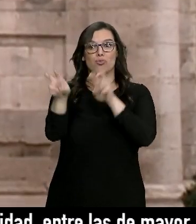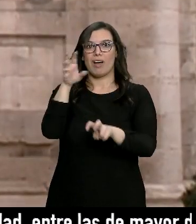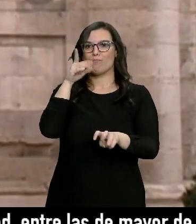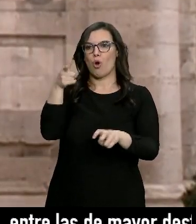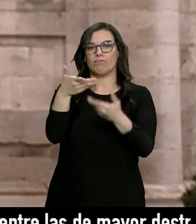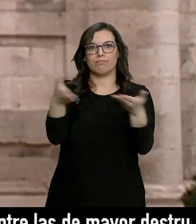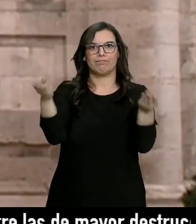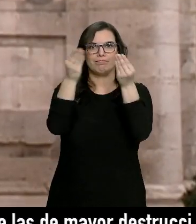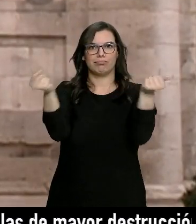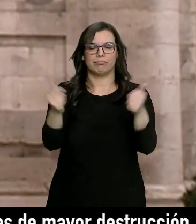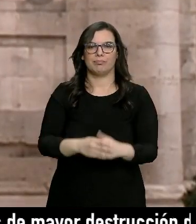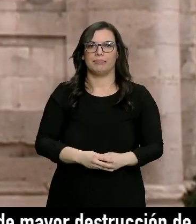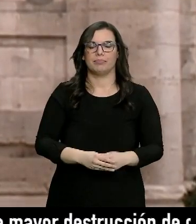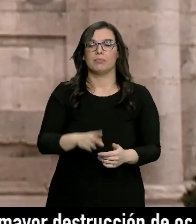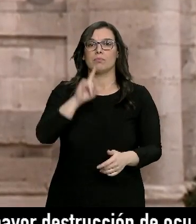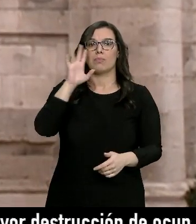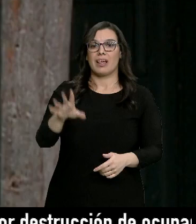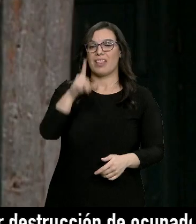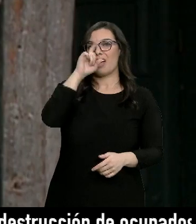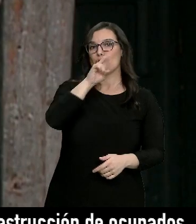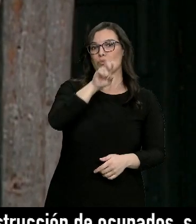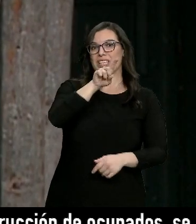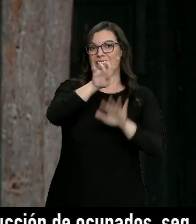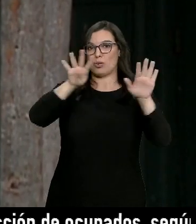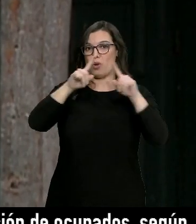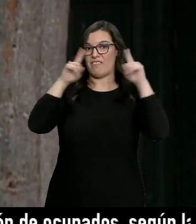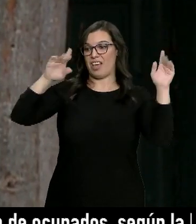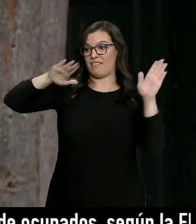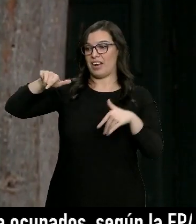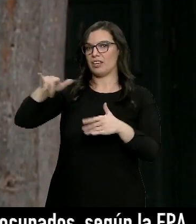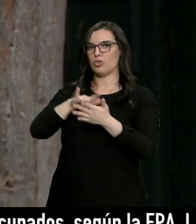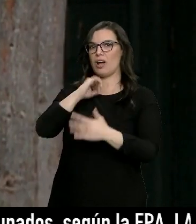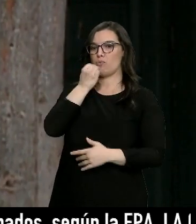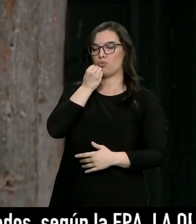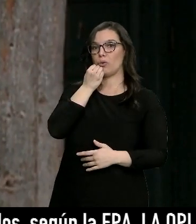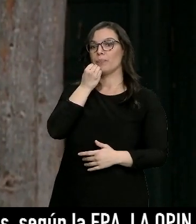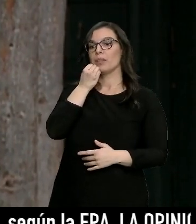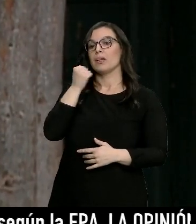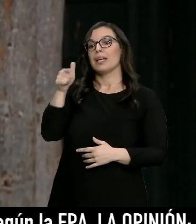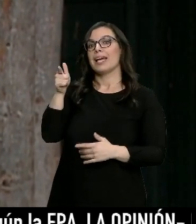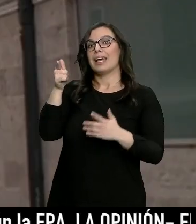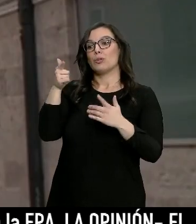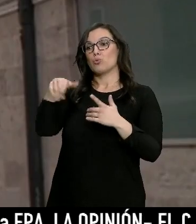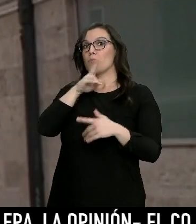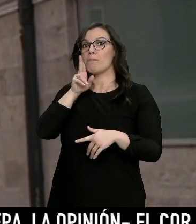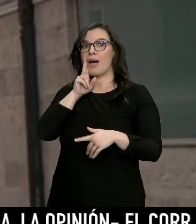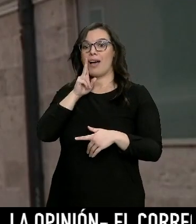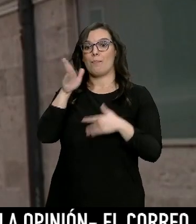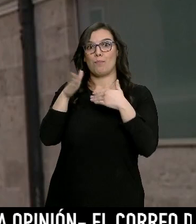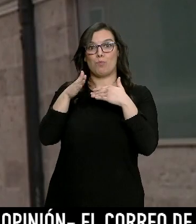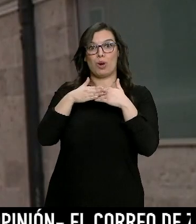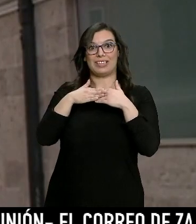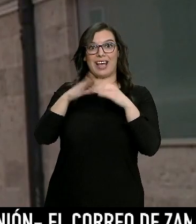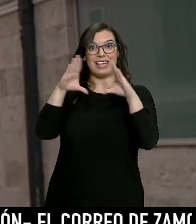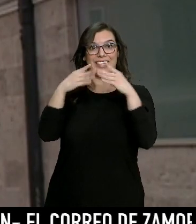Los supuestos abusos se cometieron a finales de 2019. La presunta víctima, la hija adolescente de una mujer rumana que pedía en la puerta de la iglesia de